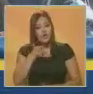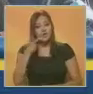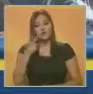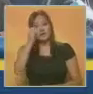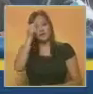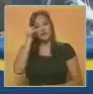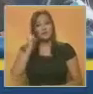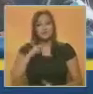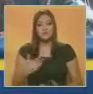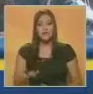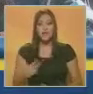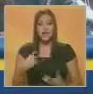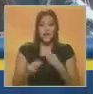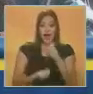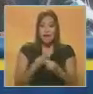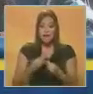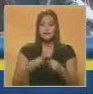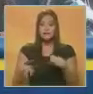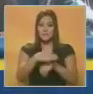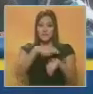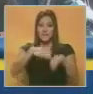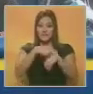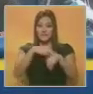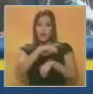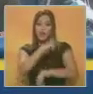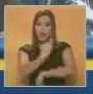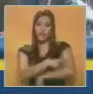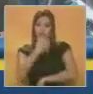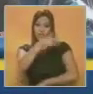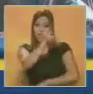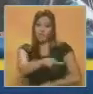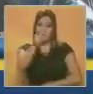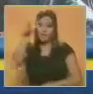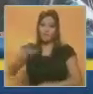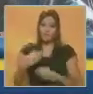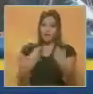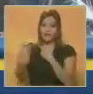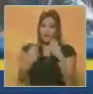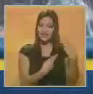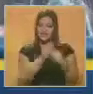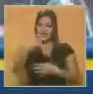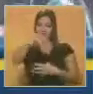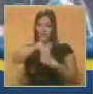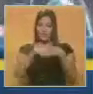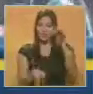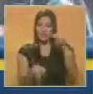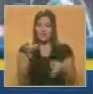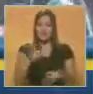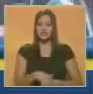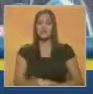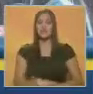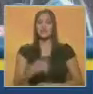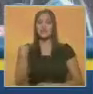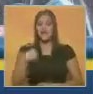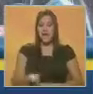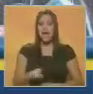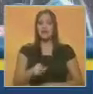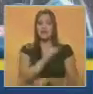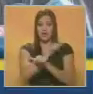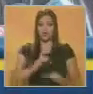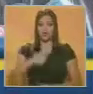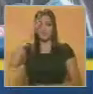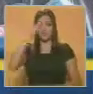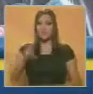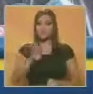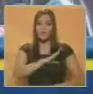políticas diseñadas por el Ministerio del poder popular para relaciones interiores y Justicia y la fuerzas armas armadas son